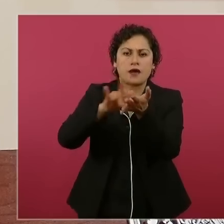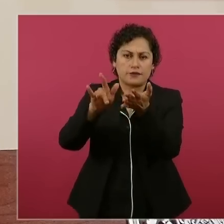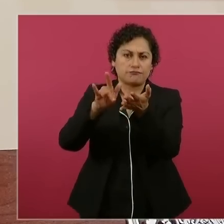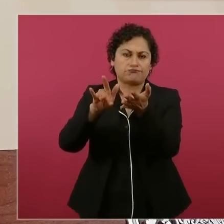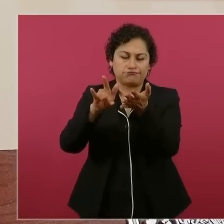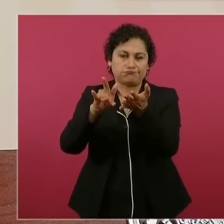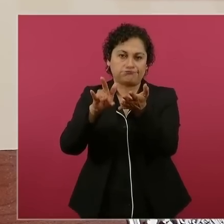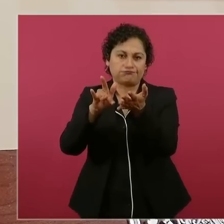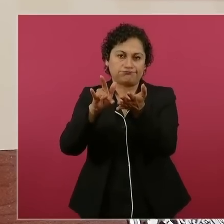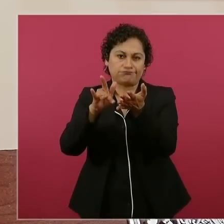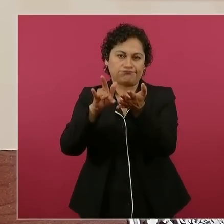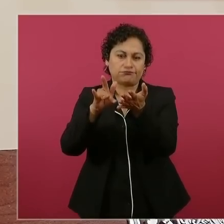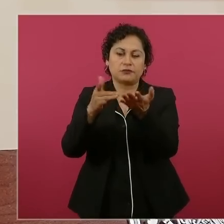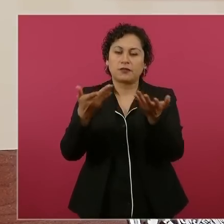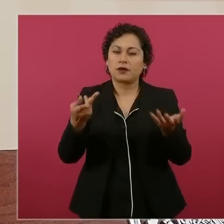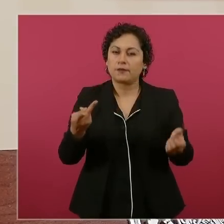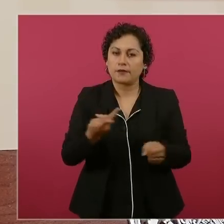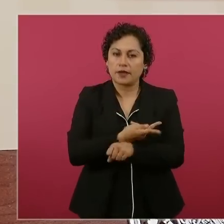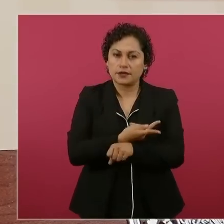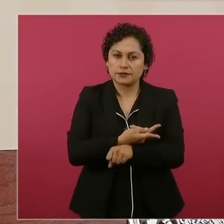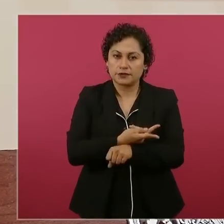la patraña,